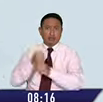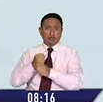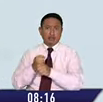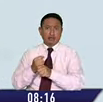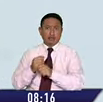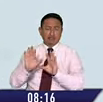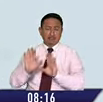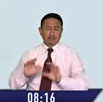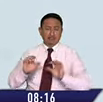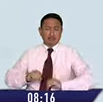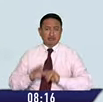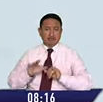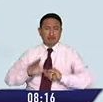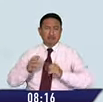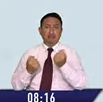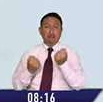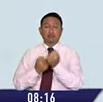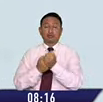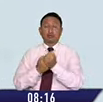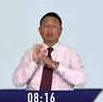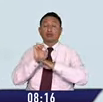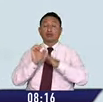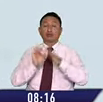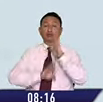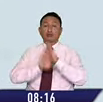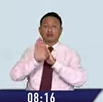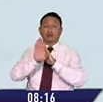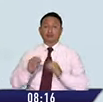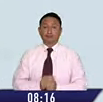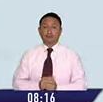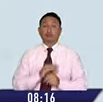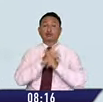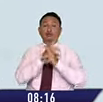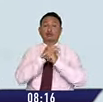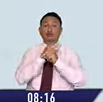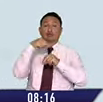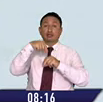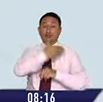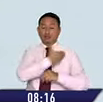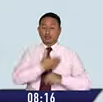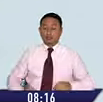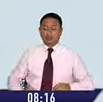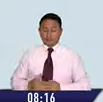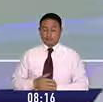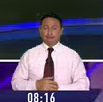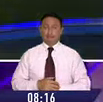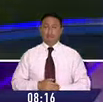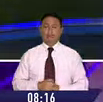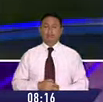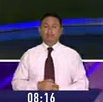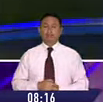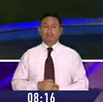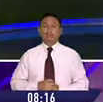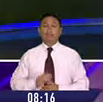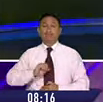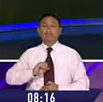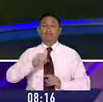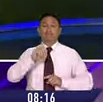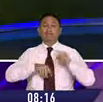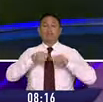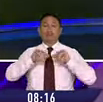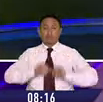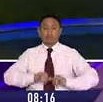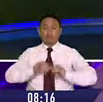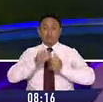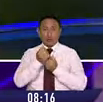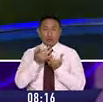seguir contribuyendo al crecimiento y desarrollo del país. Twitter de su momento del presidente de la República. Así es, Roberto, y amigos, continuaremos informando a lo largo